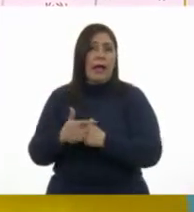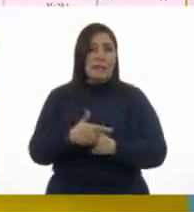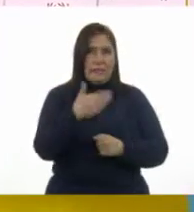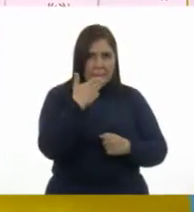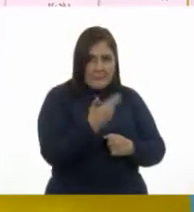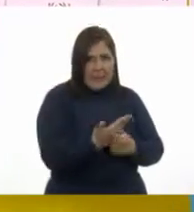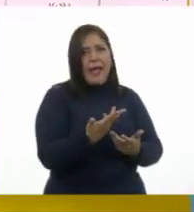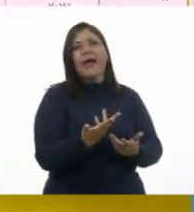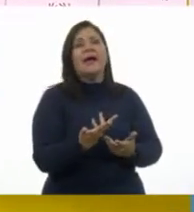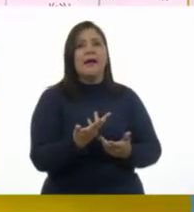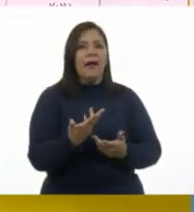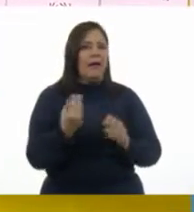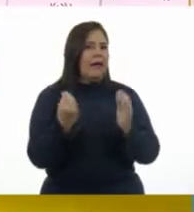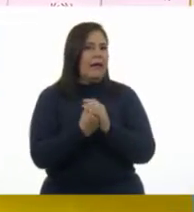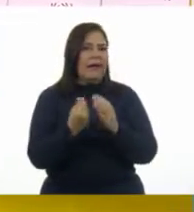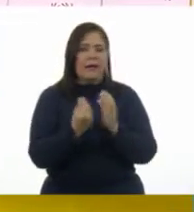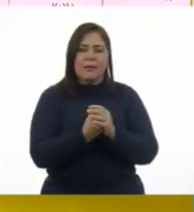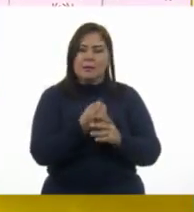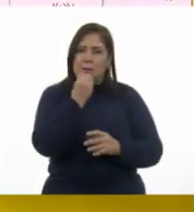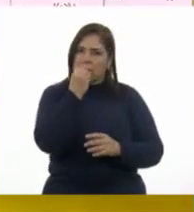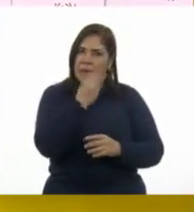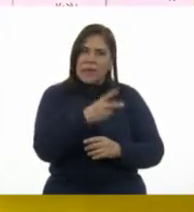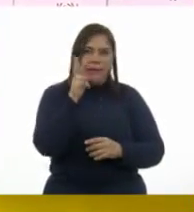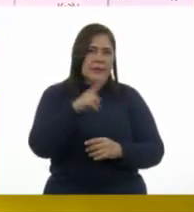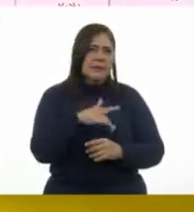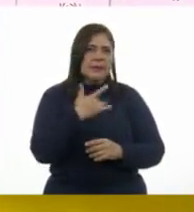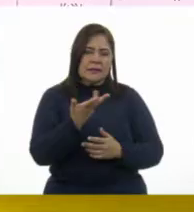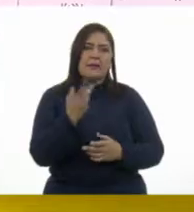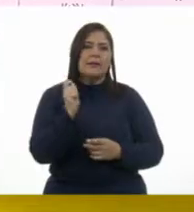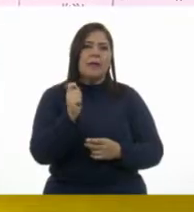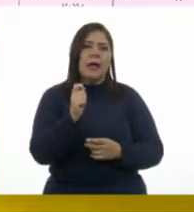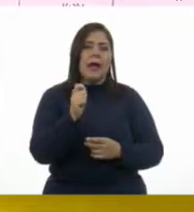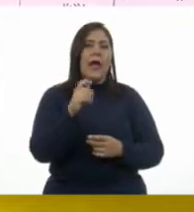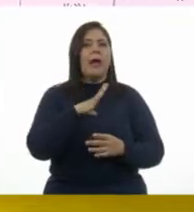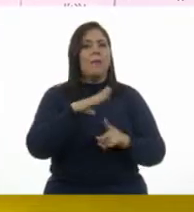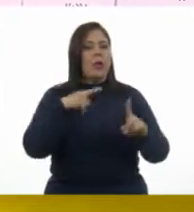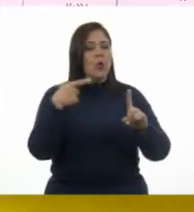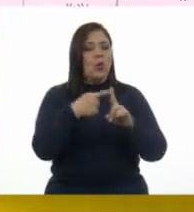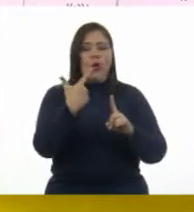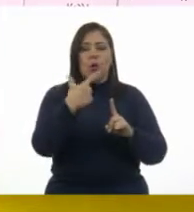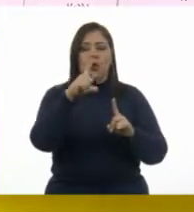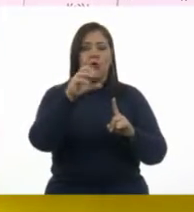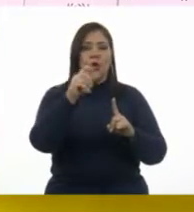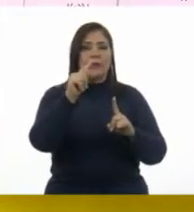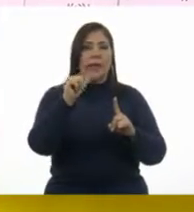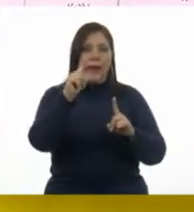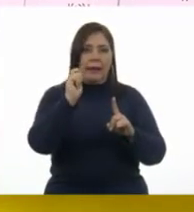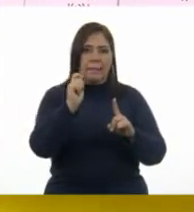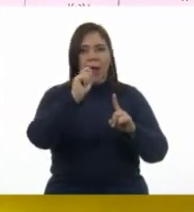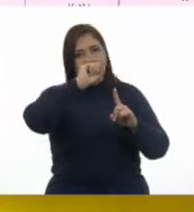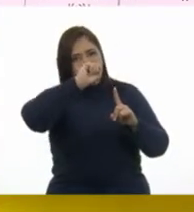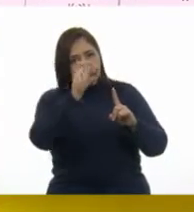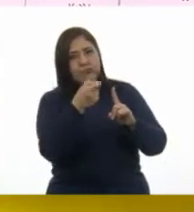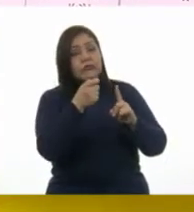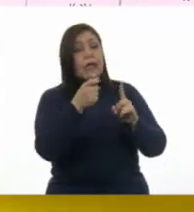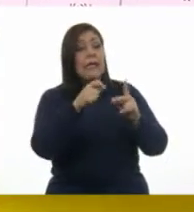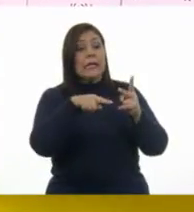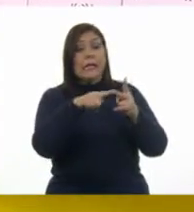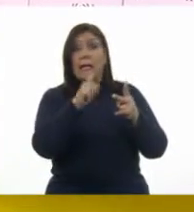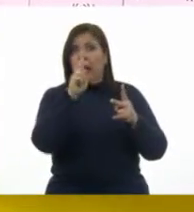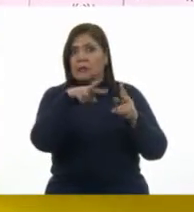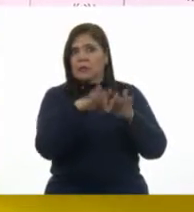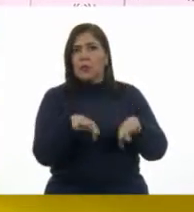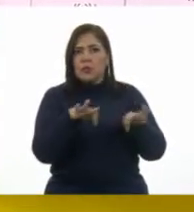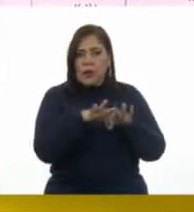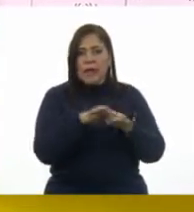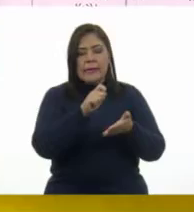Bueno, qué buena clase esta, sobre todo porque vimos la glotal y la importancia de decirla, escribirla